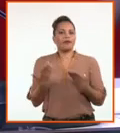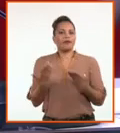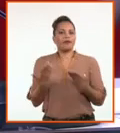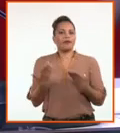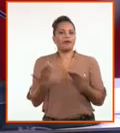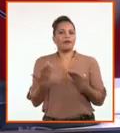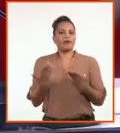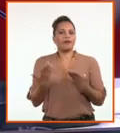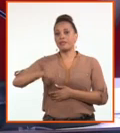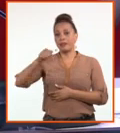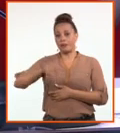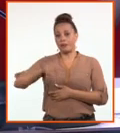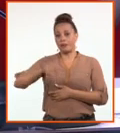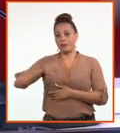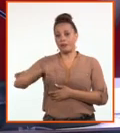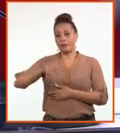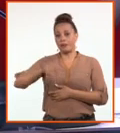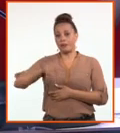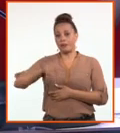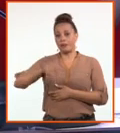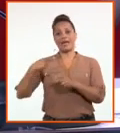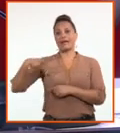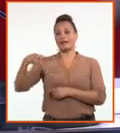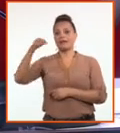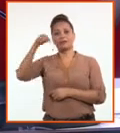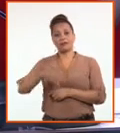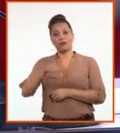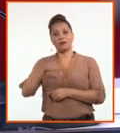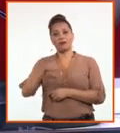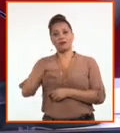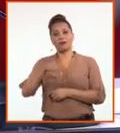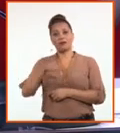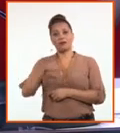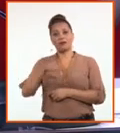universitarios y eso le corresponde a esta generación de jóvenes cubanos.